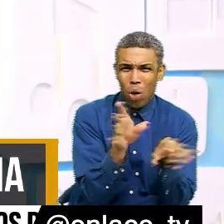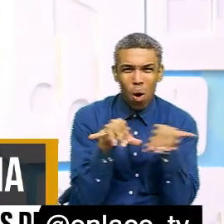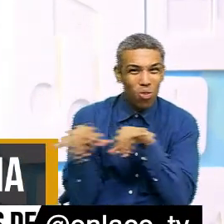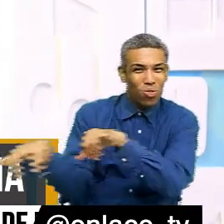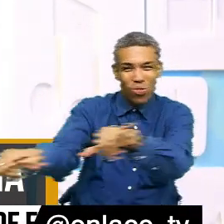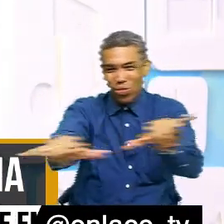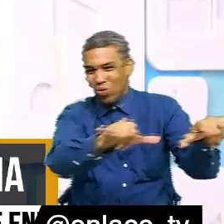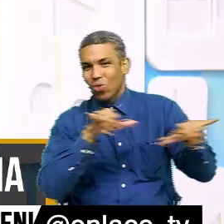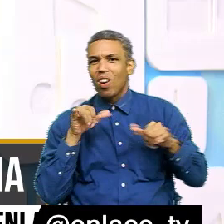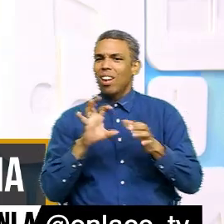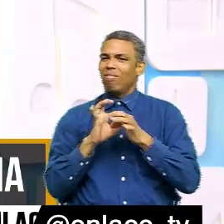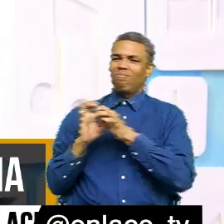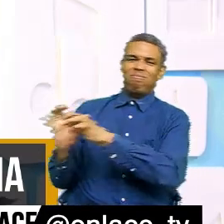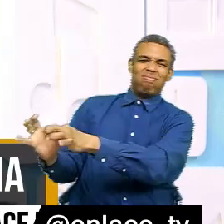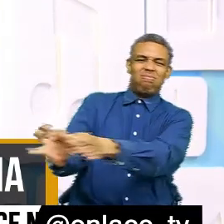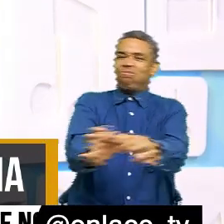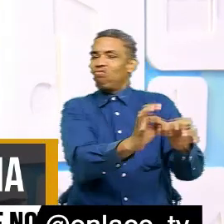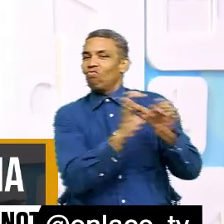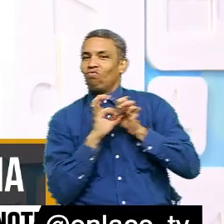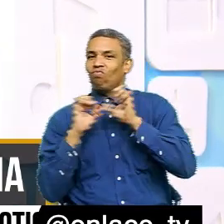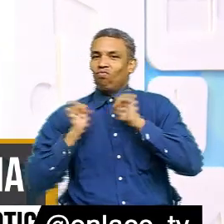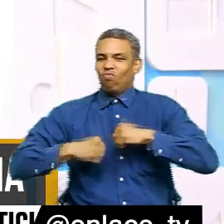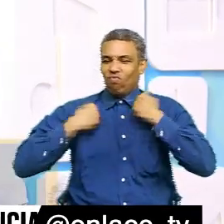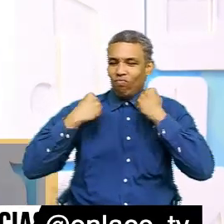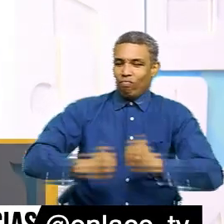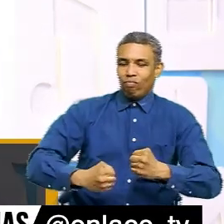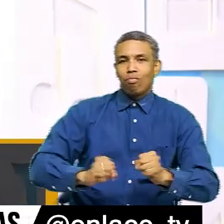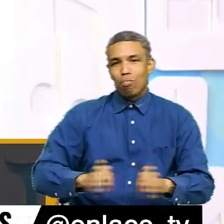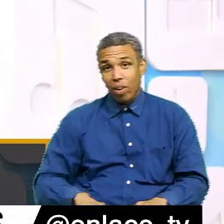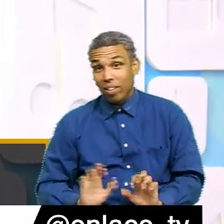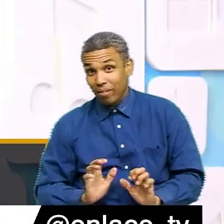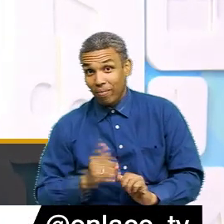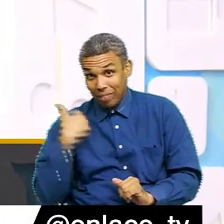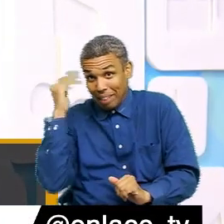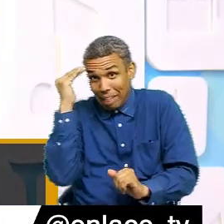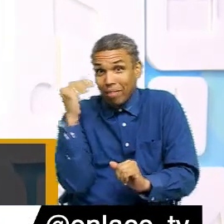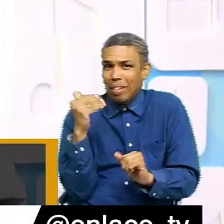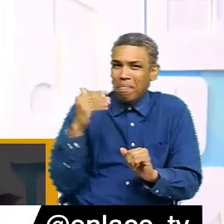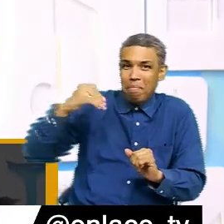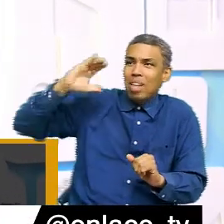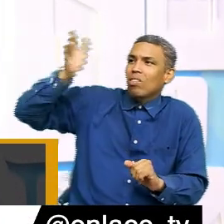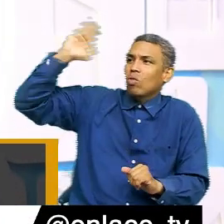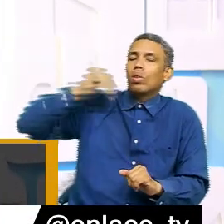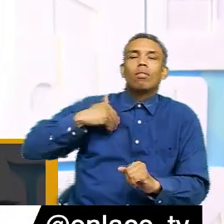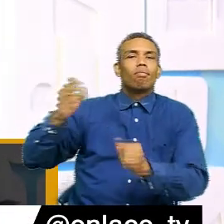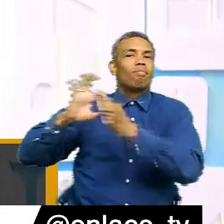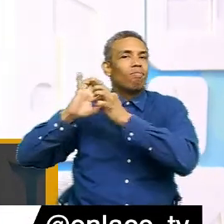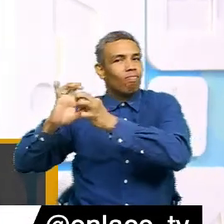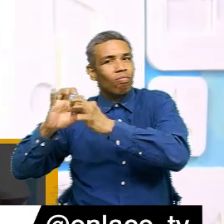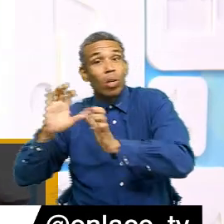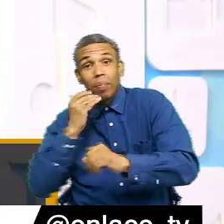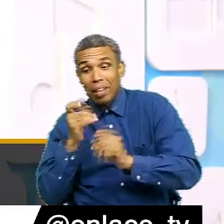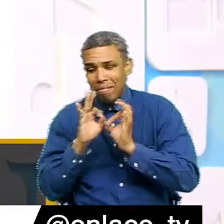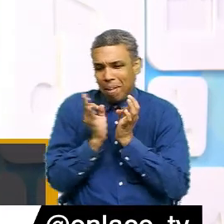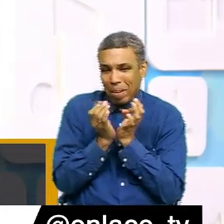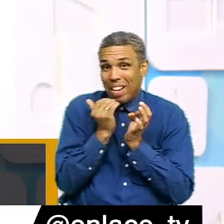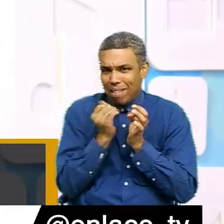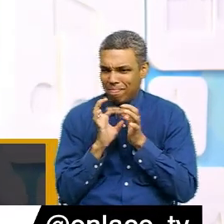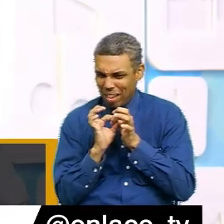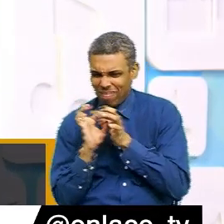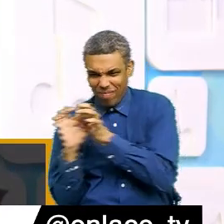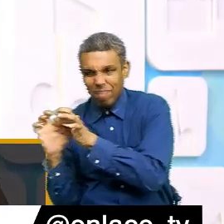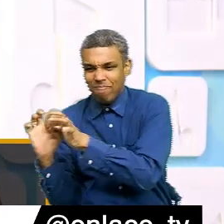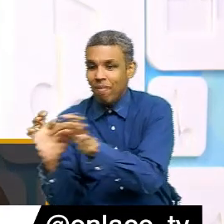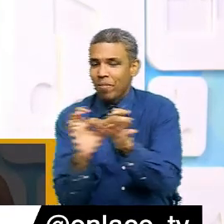la comunión, la unidad, la fuerza y lógicamente renovar también la comunión con Dios. Cuando la familia está bien, la sociedad está bien. Así que es